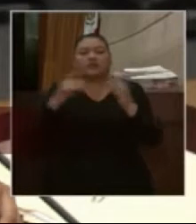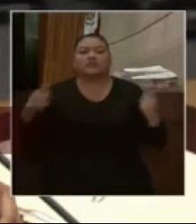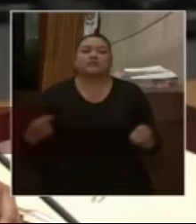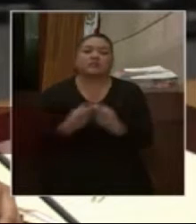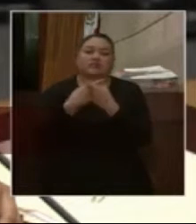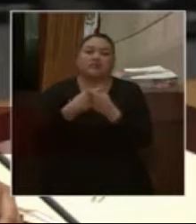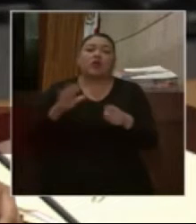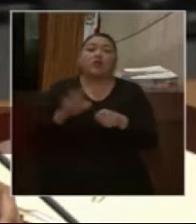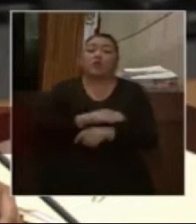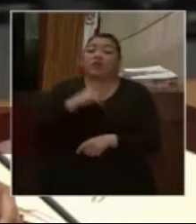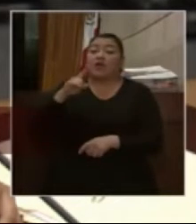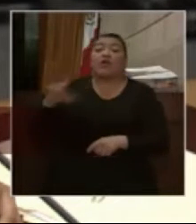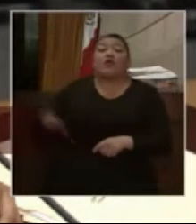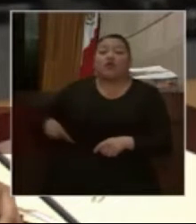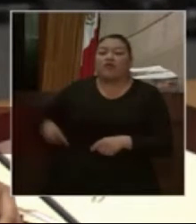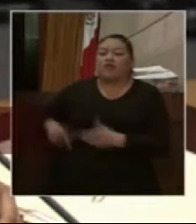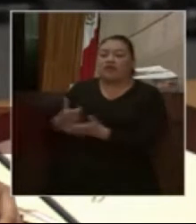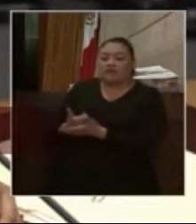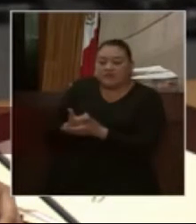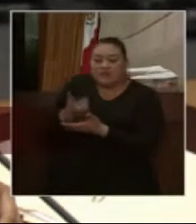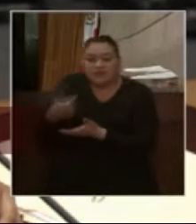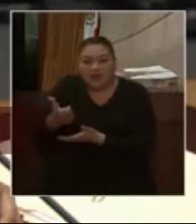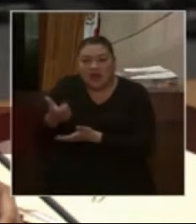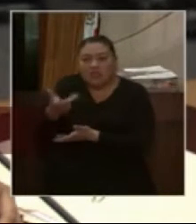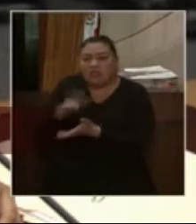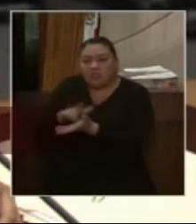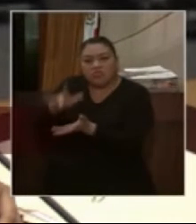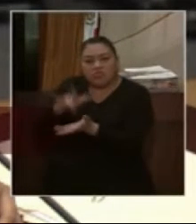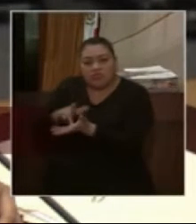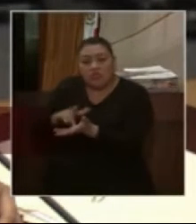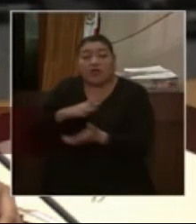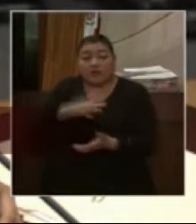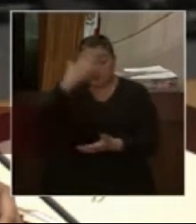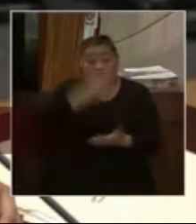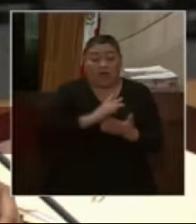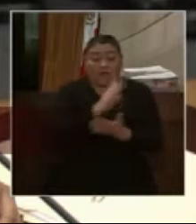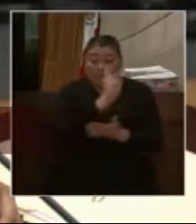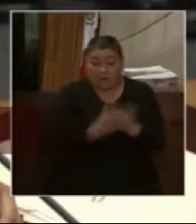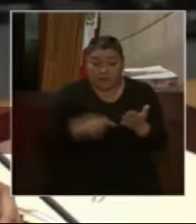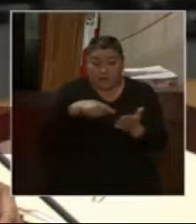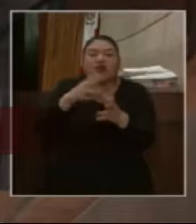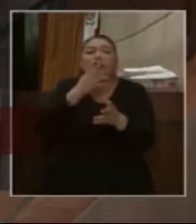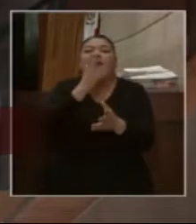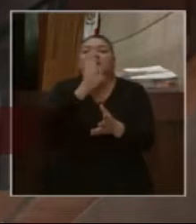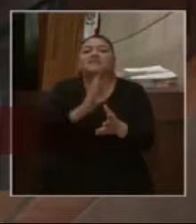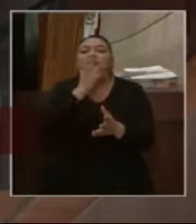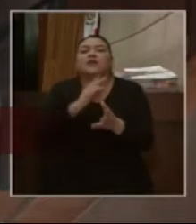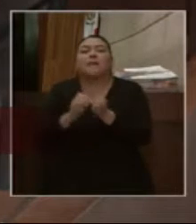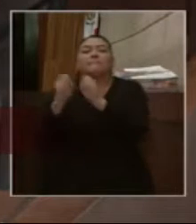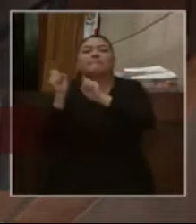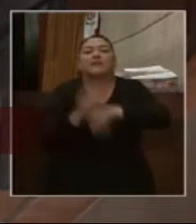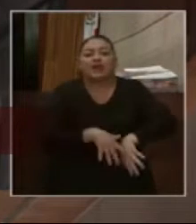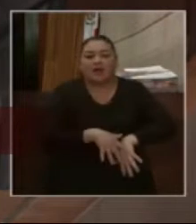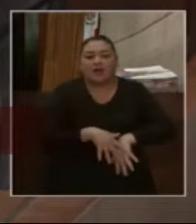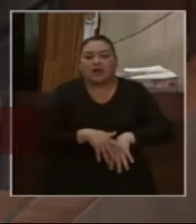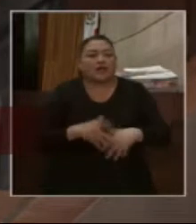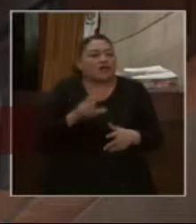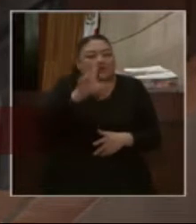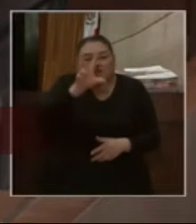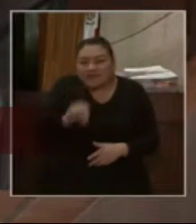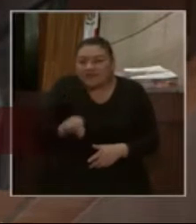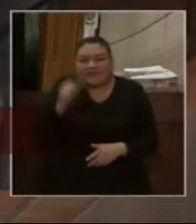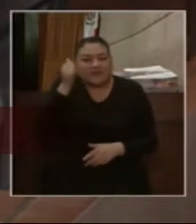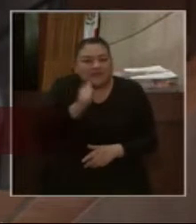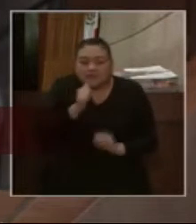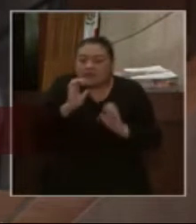que la falta de certeza en el padrón generó violaciones determinantes y trascendentes que afectaron el procedimiento. Los magistrados